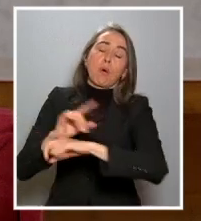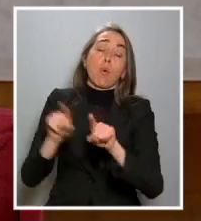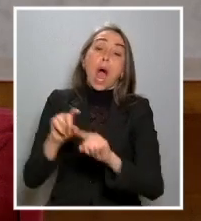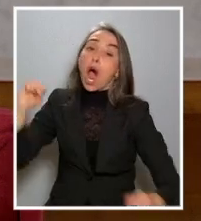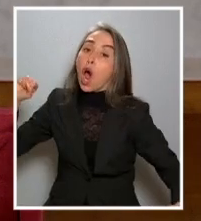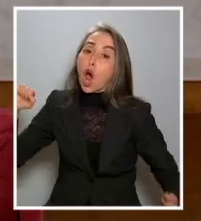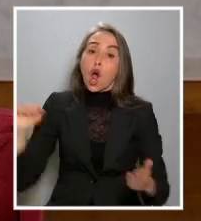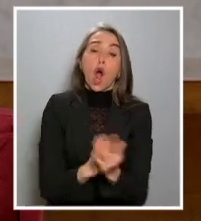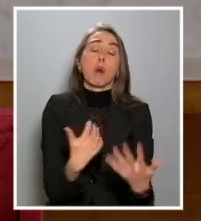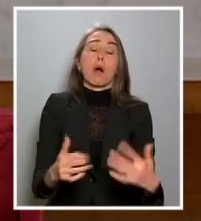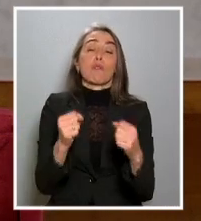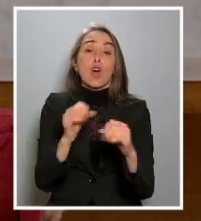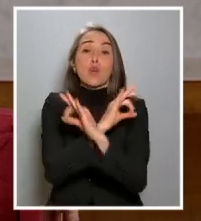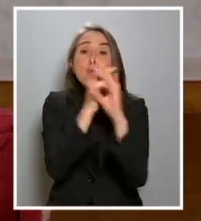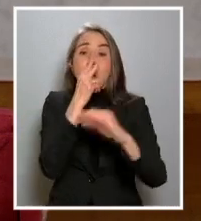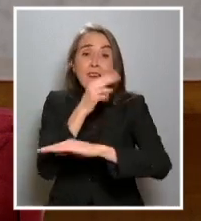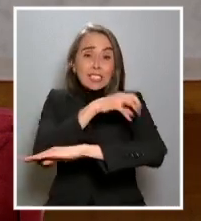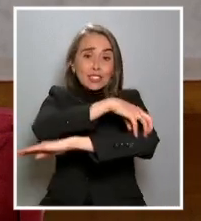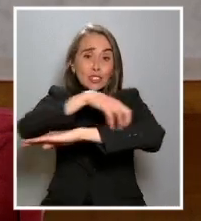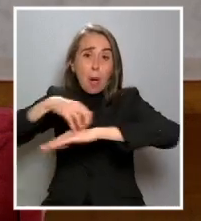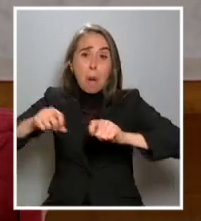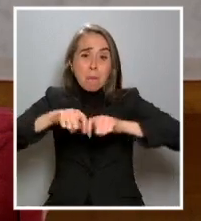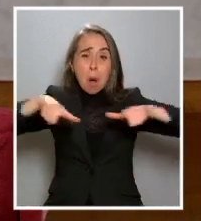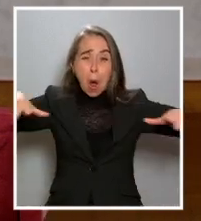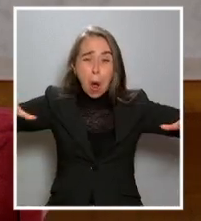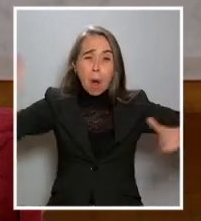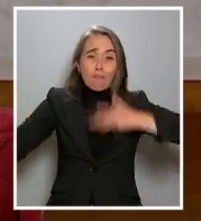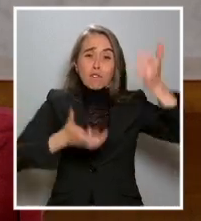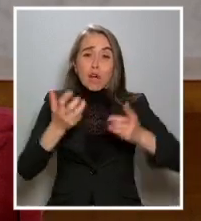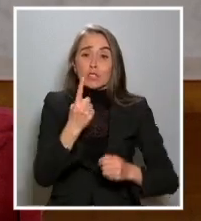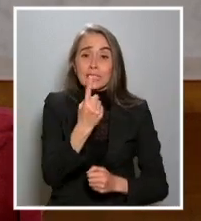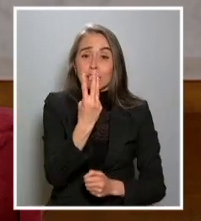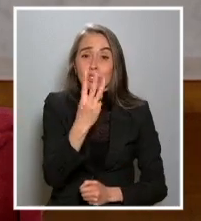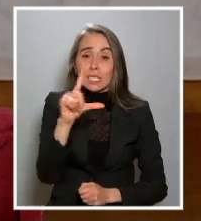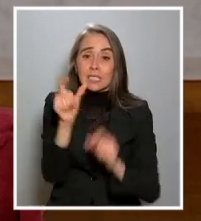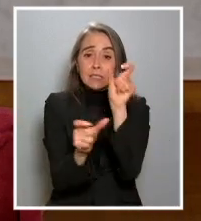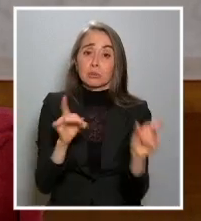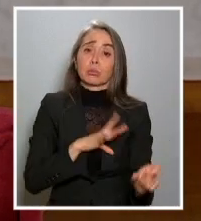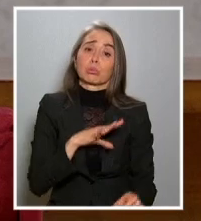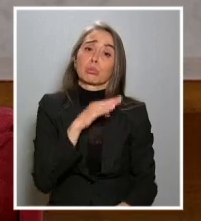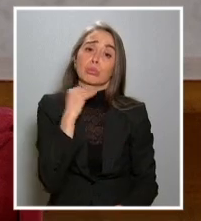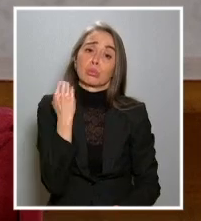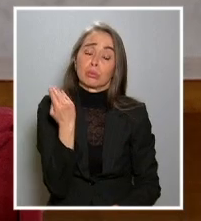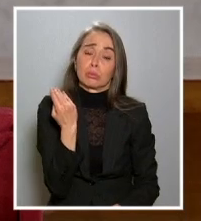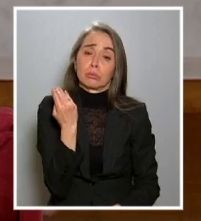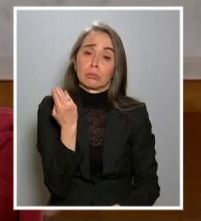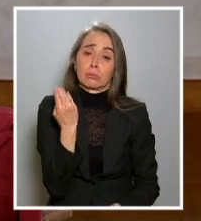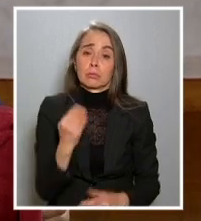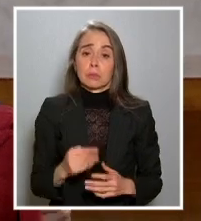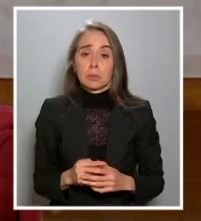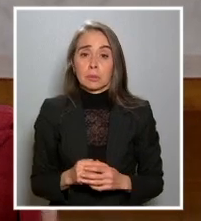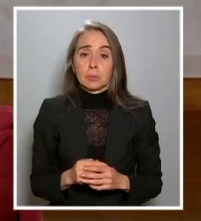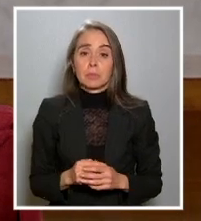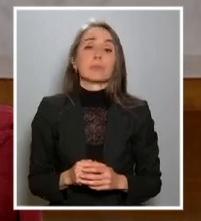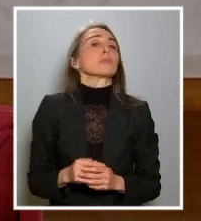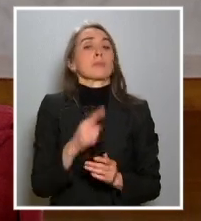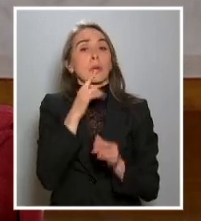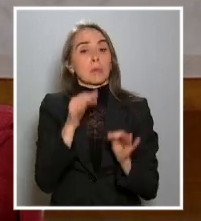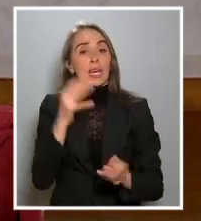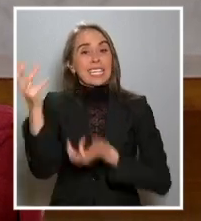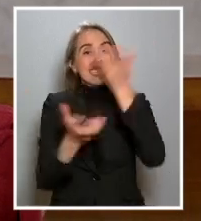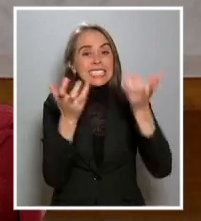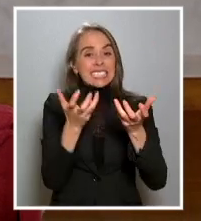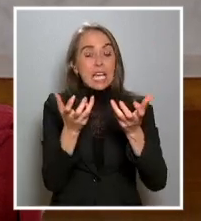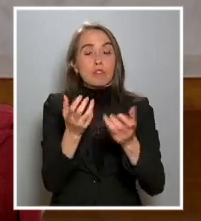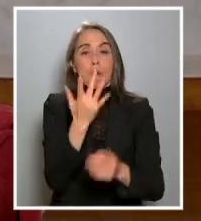un incendio de magnitudes nunca antes vistas, donde 137 compatriotas perdieron la vida. Hemos confirmado que el incendio